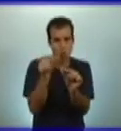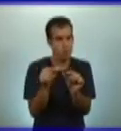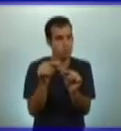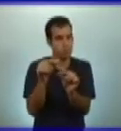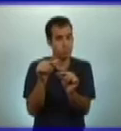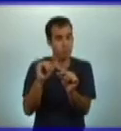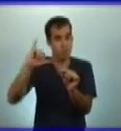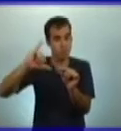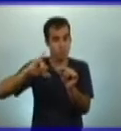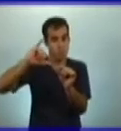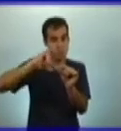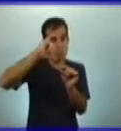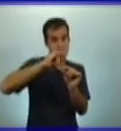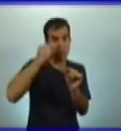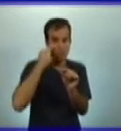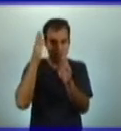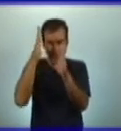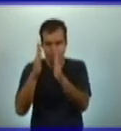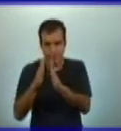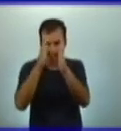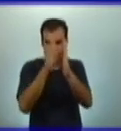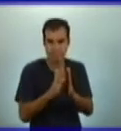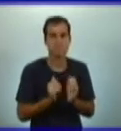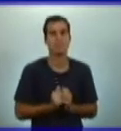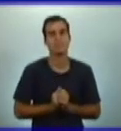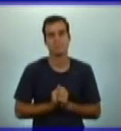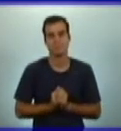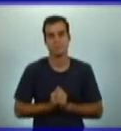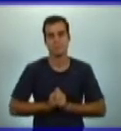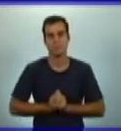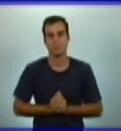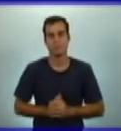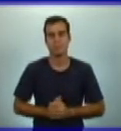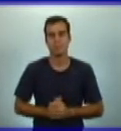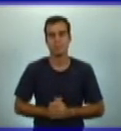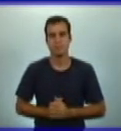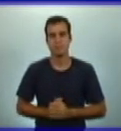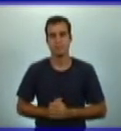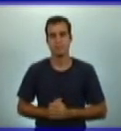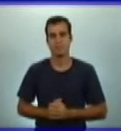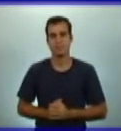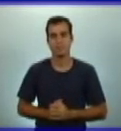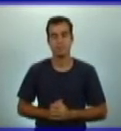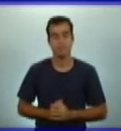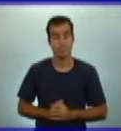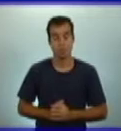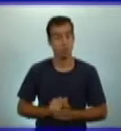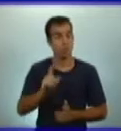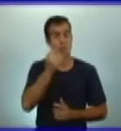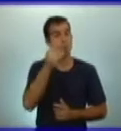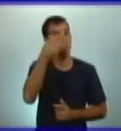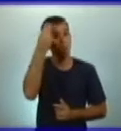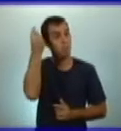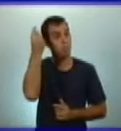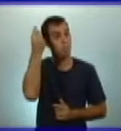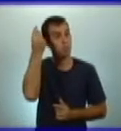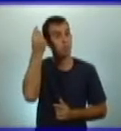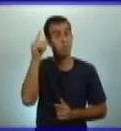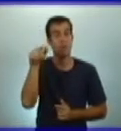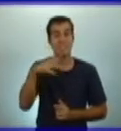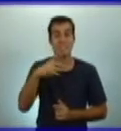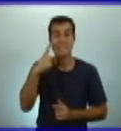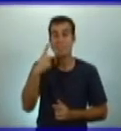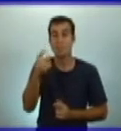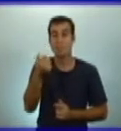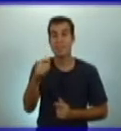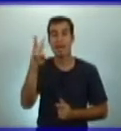a la diferencia, en este ejercicio igual colocamos al final la unidad. Eso no se puede olvidar porque aquí estamos sustrayendo magnitudes.